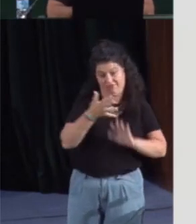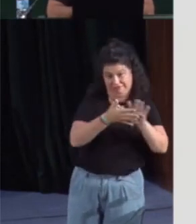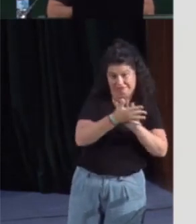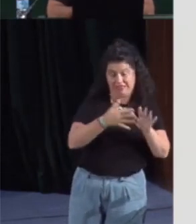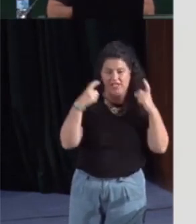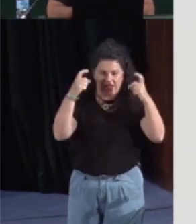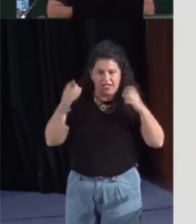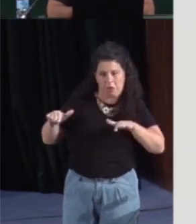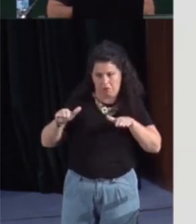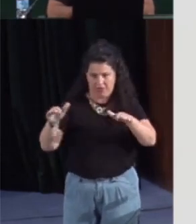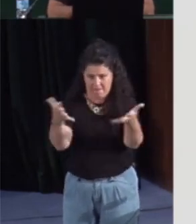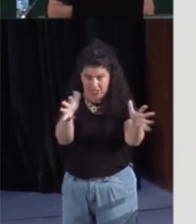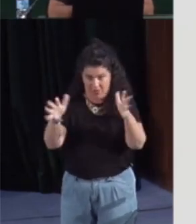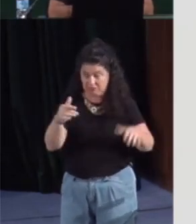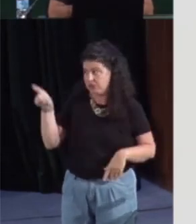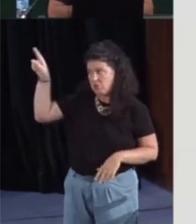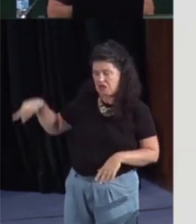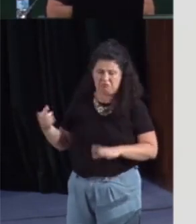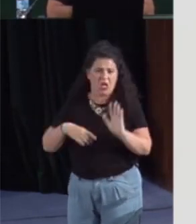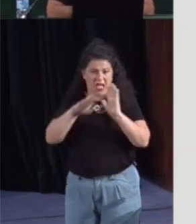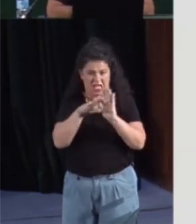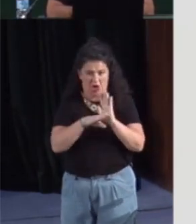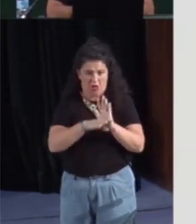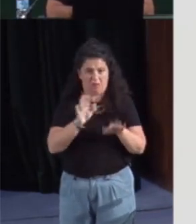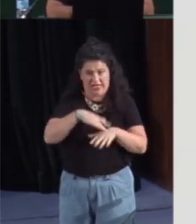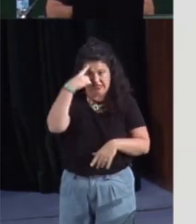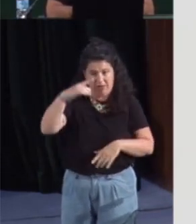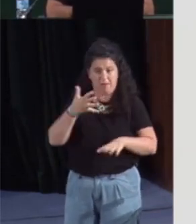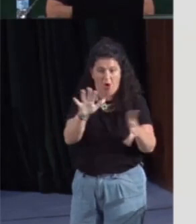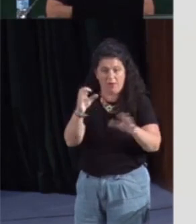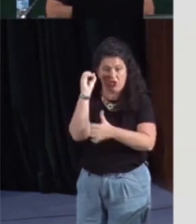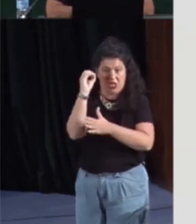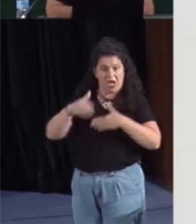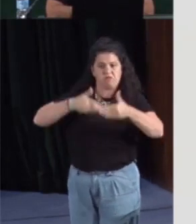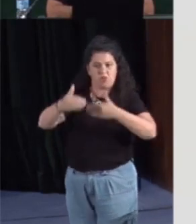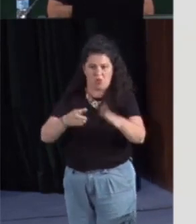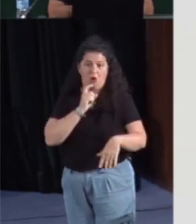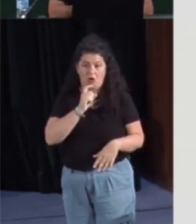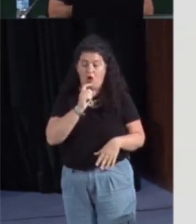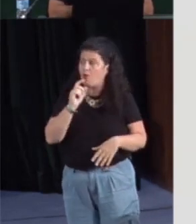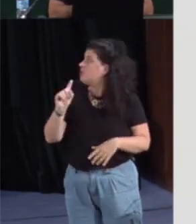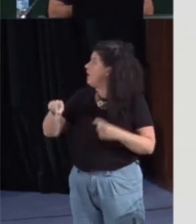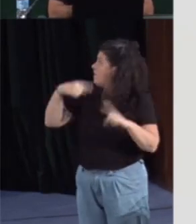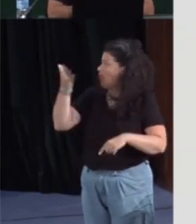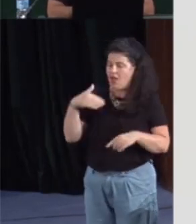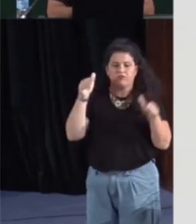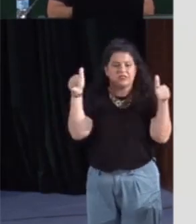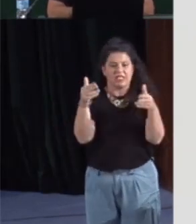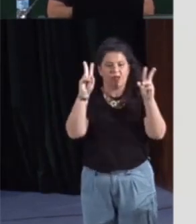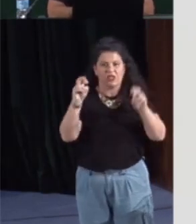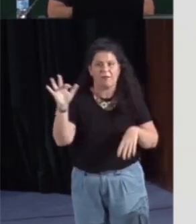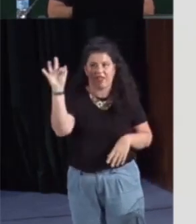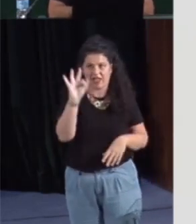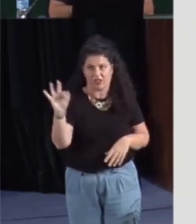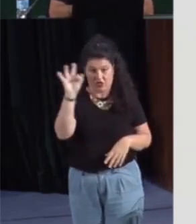cuestiones teóricas y después explicaremos brevemente, porque no podemos profundizar, en el estudio que hemos hecho,